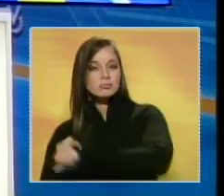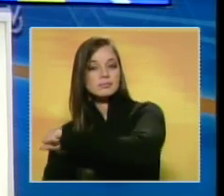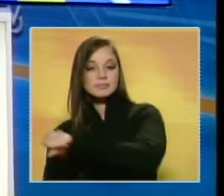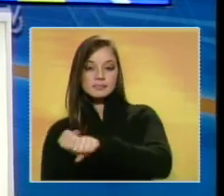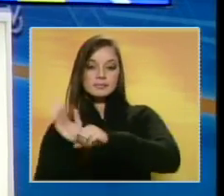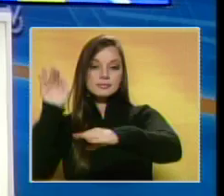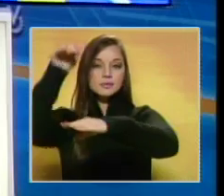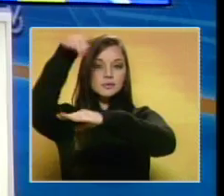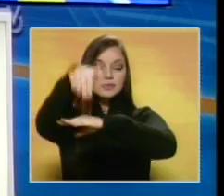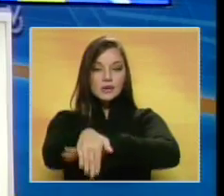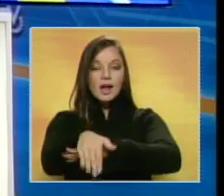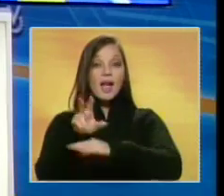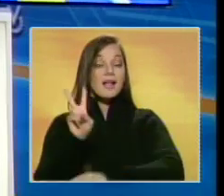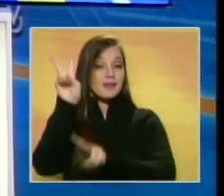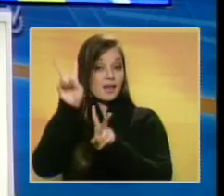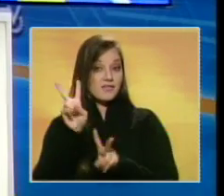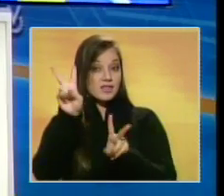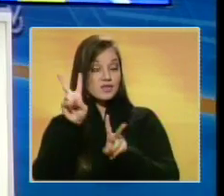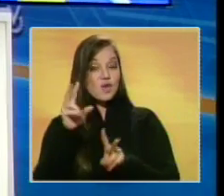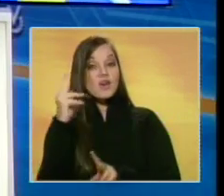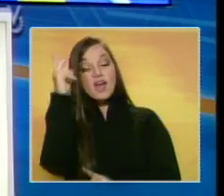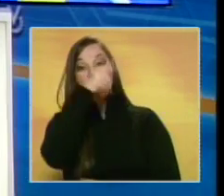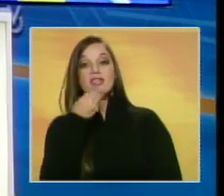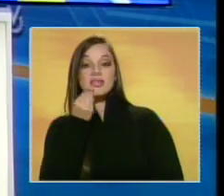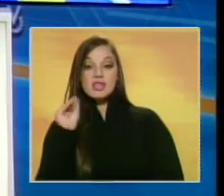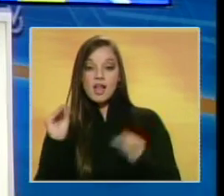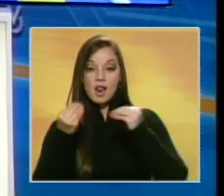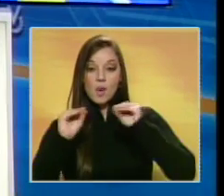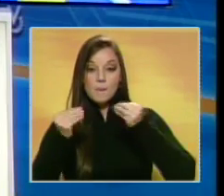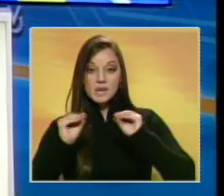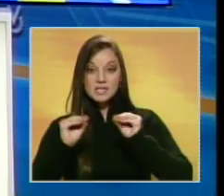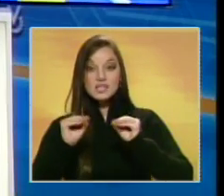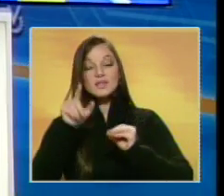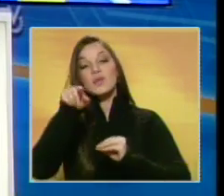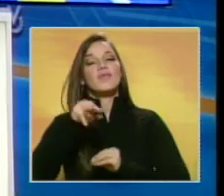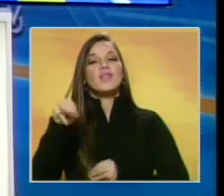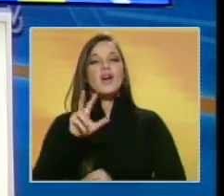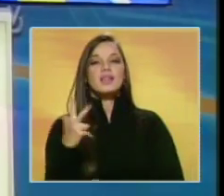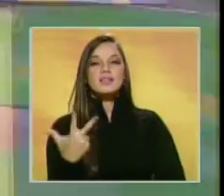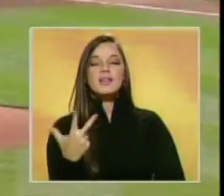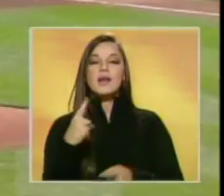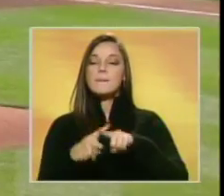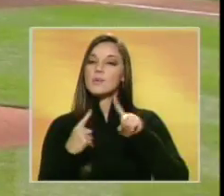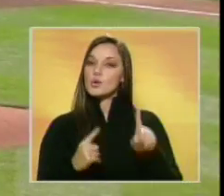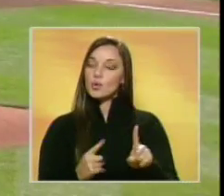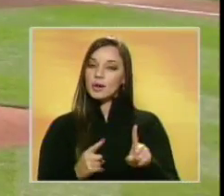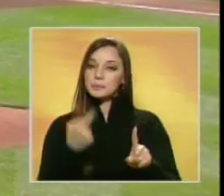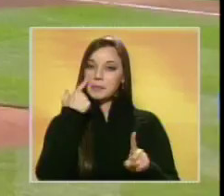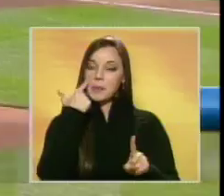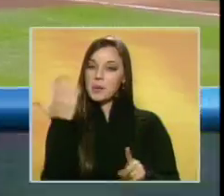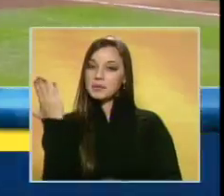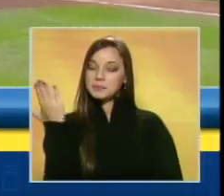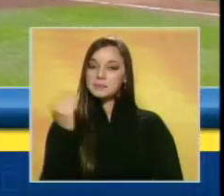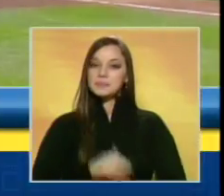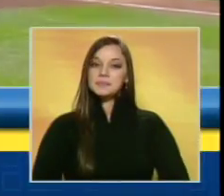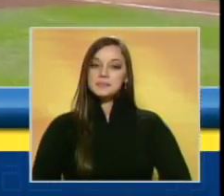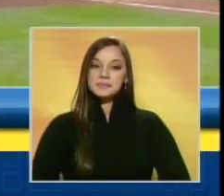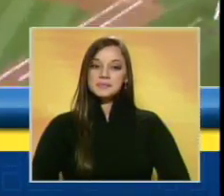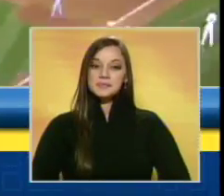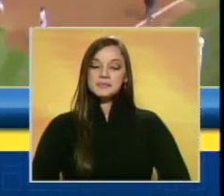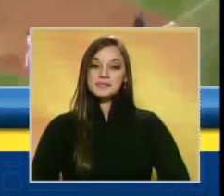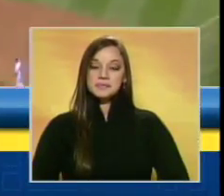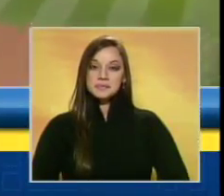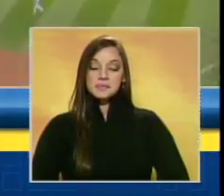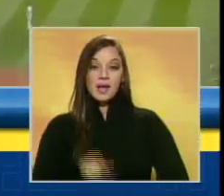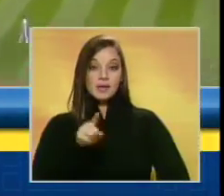de la temporada en la victoria de los Mellizos de Minnesota ante los Reales de Kansas City de 3-1. Vamos al Target Field de Minnesota, donde Arce dio